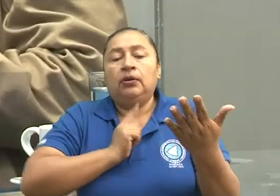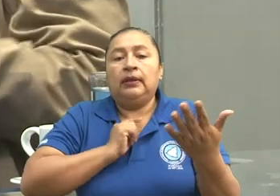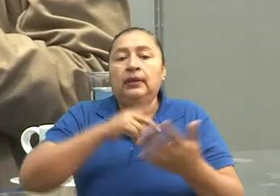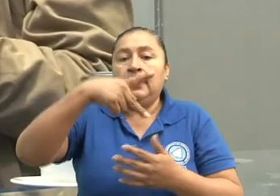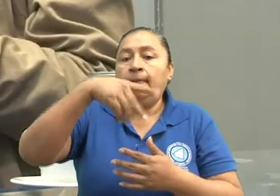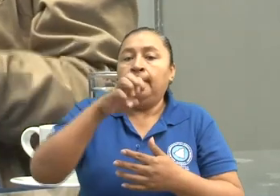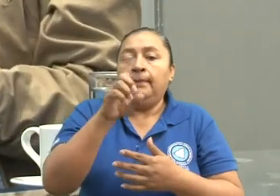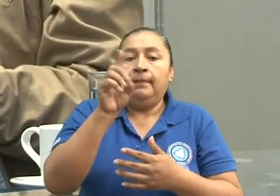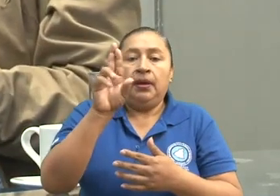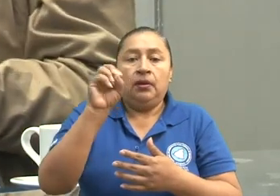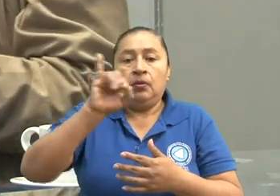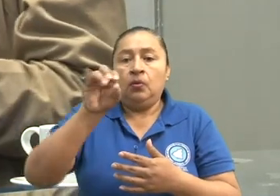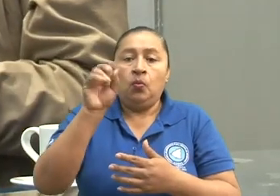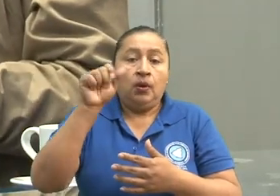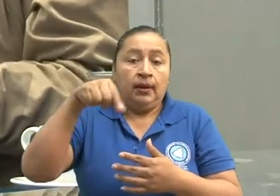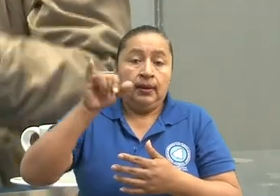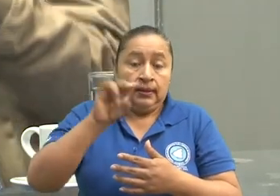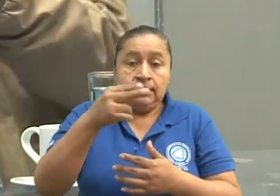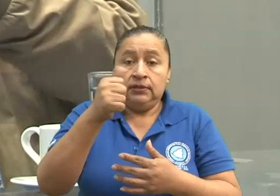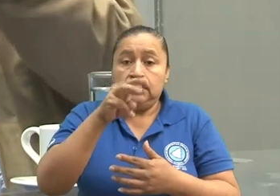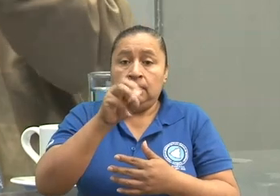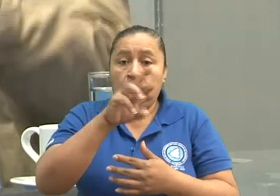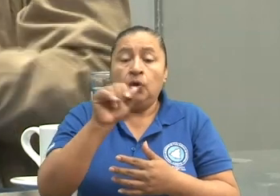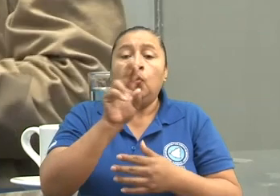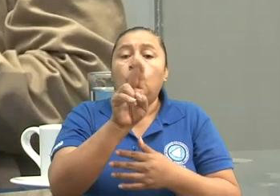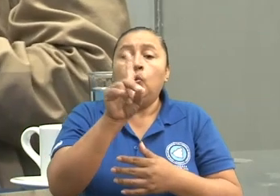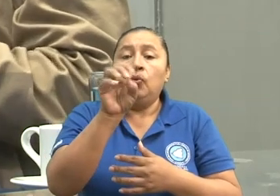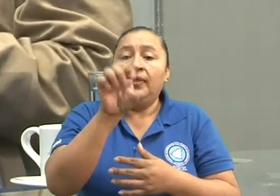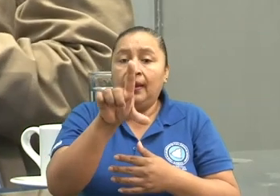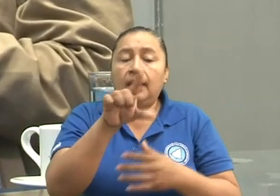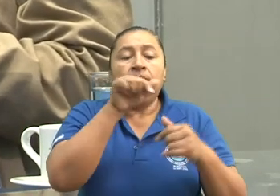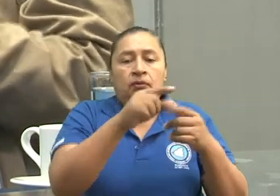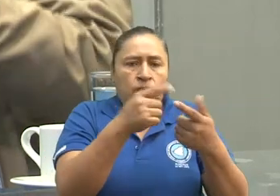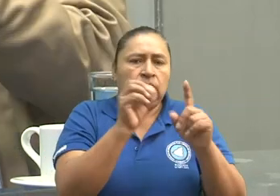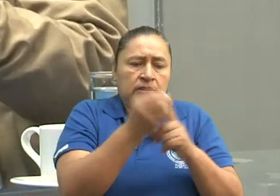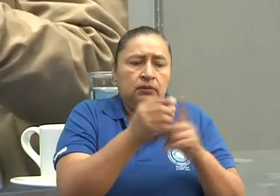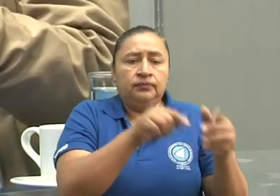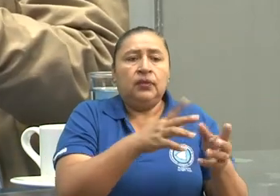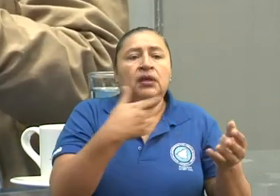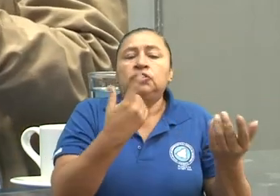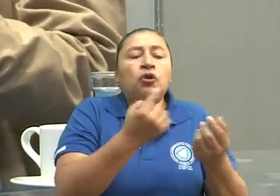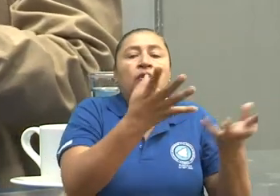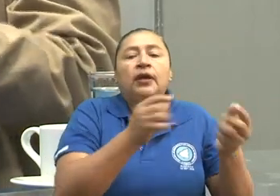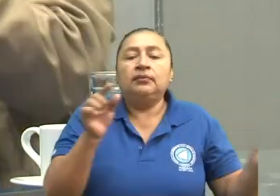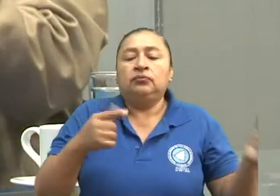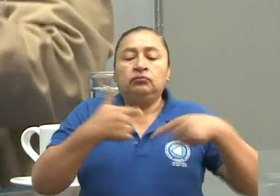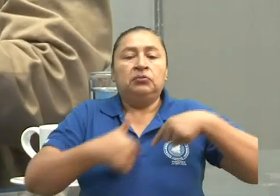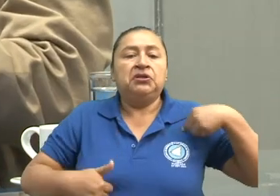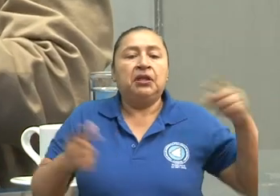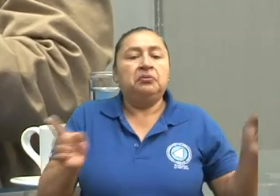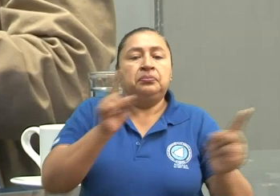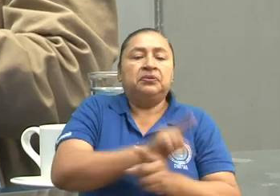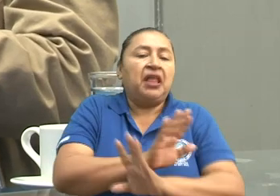Joaquín Chamorro con la Unión Democrática de Liberación UDEL, que formó después de esto. Y luego, pues, los conservadores